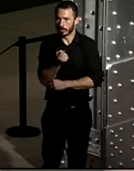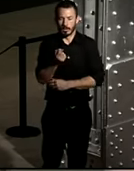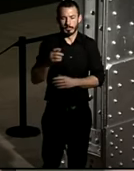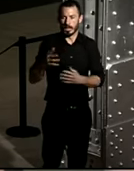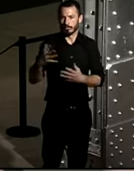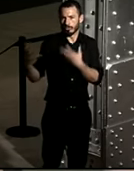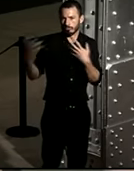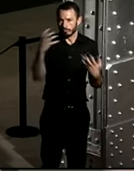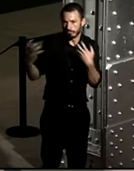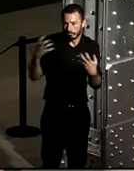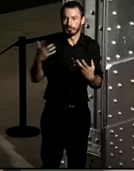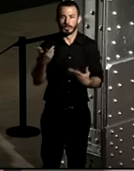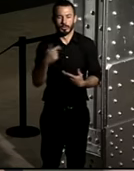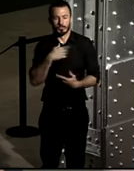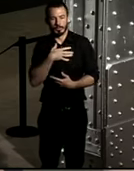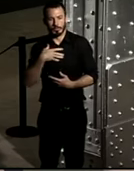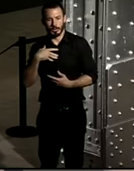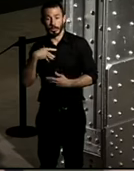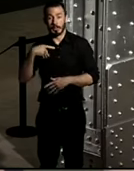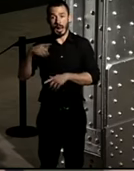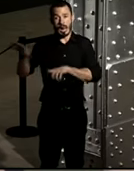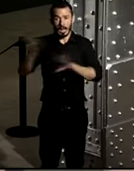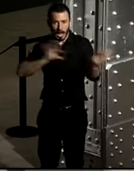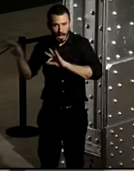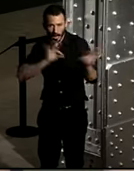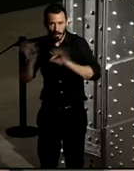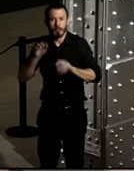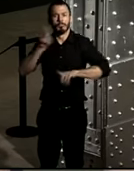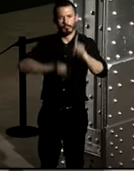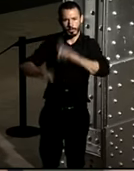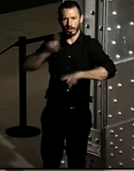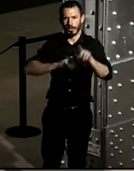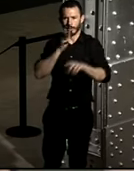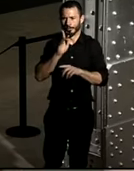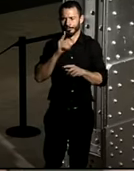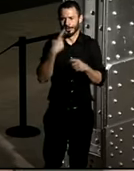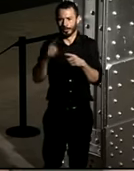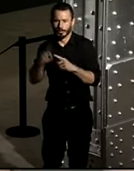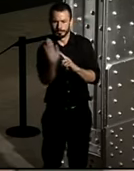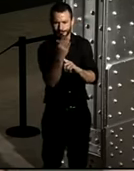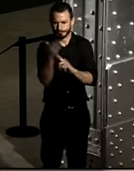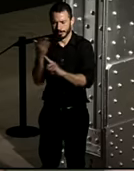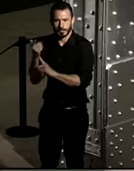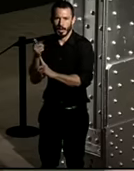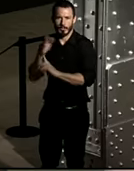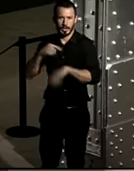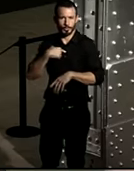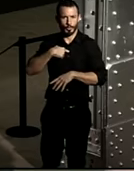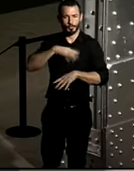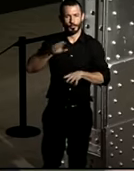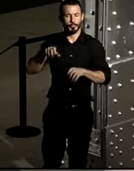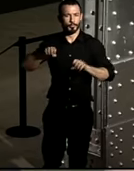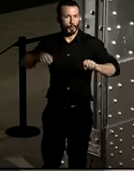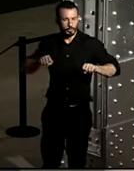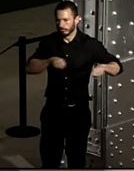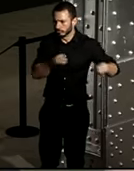contraste, quería eso. Sí, con la directora de casting pues teníamos muchos problemas porque me enseñaba muchas cosas y de hecho yo me iba con la moto por los barrios de Madrid porque yo no encontraba y